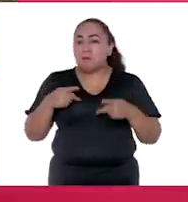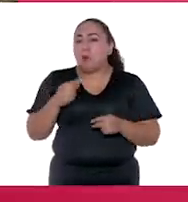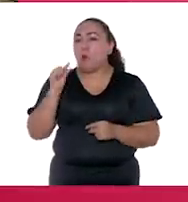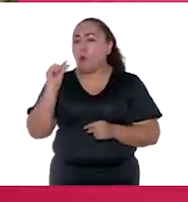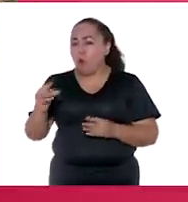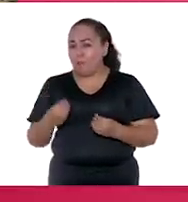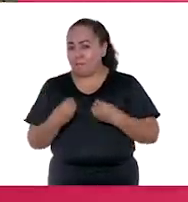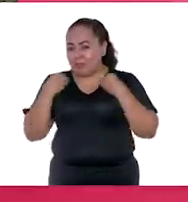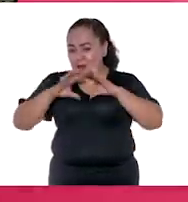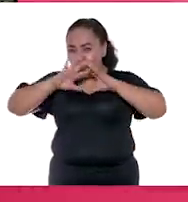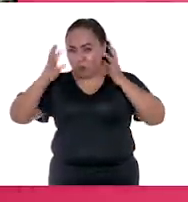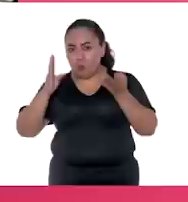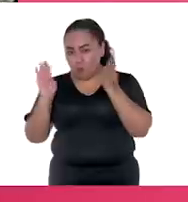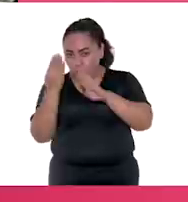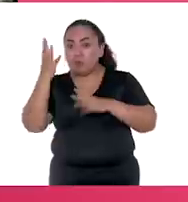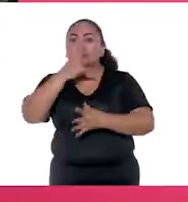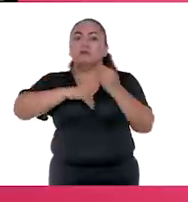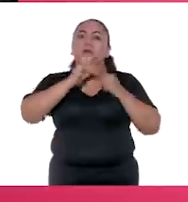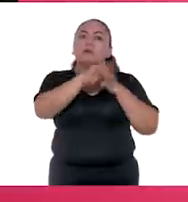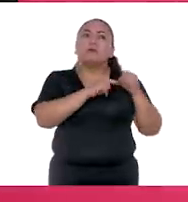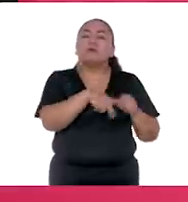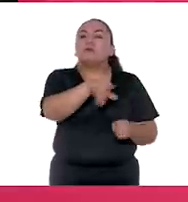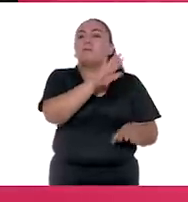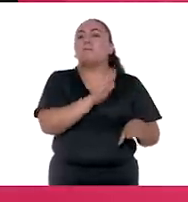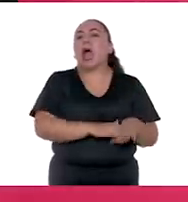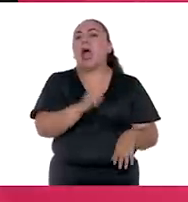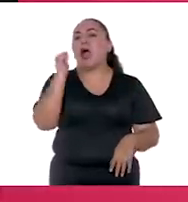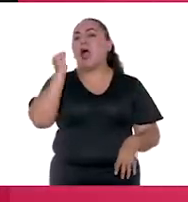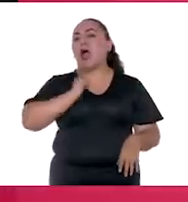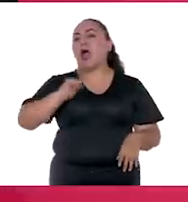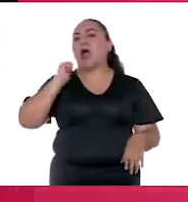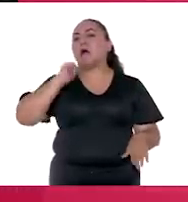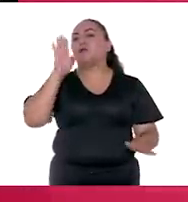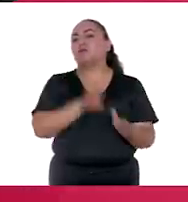este planeta y la de los demás seres vivos.